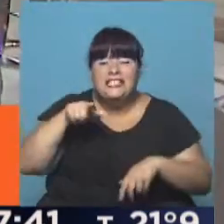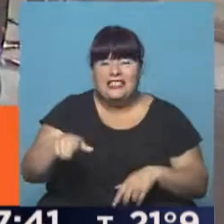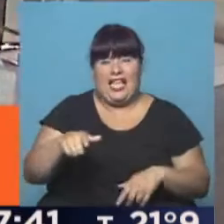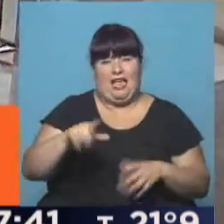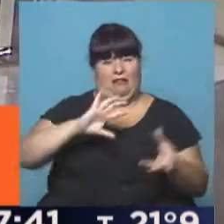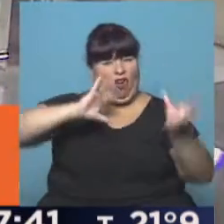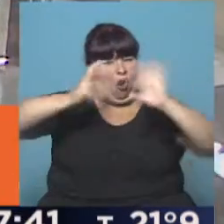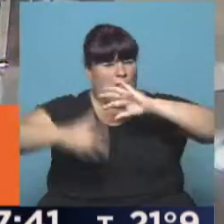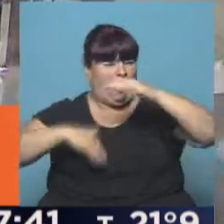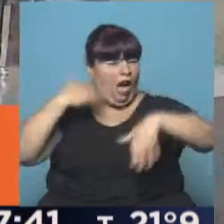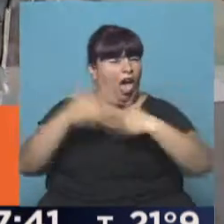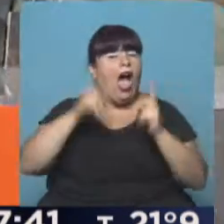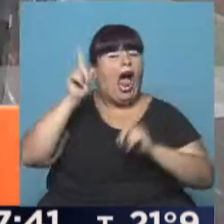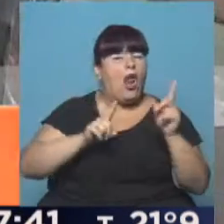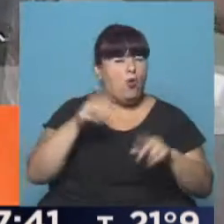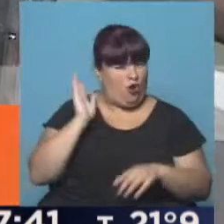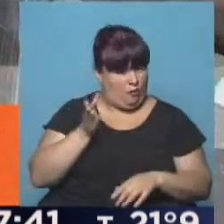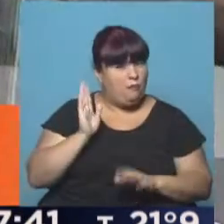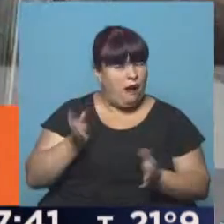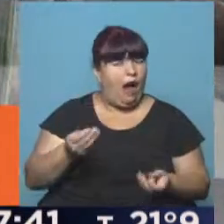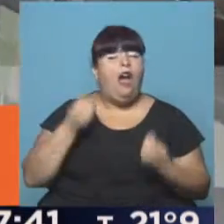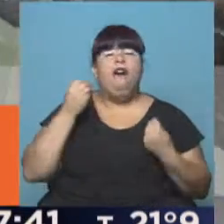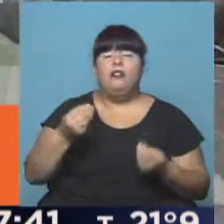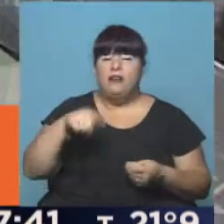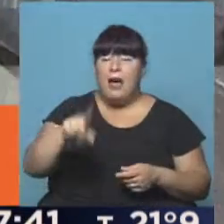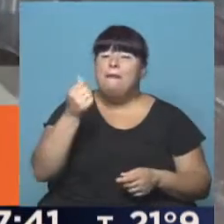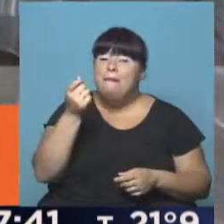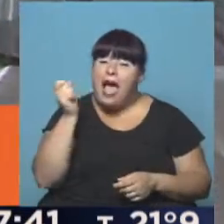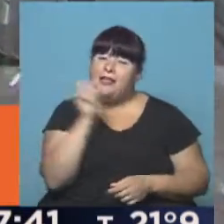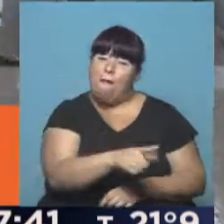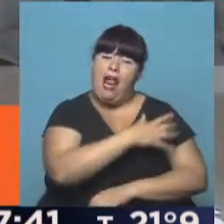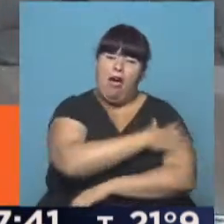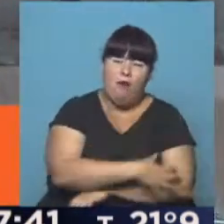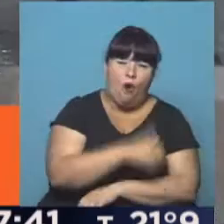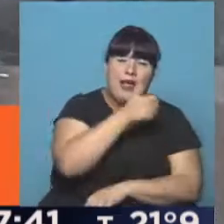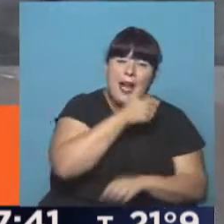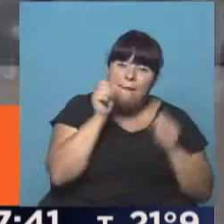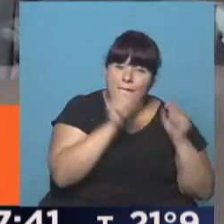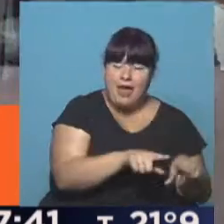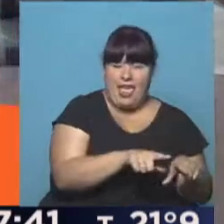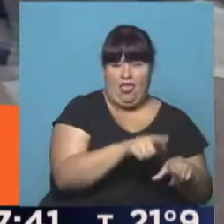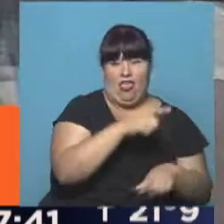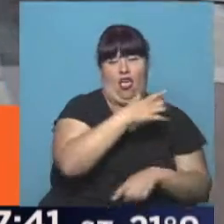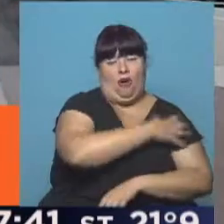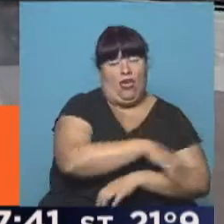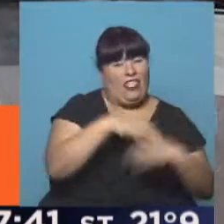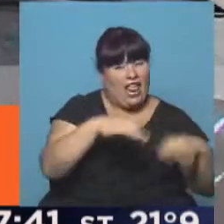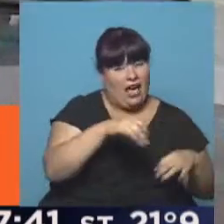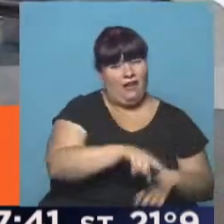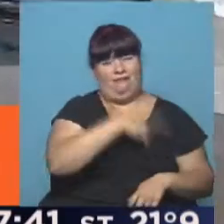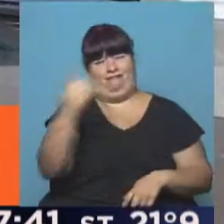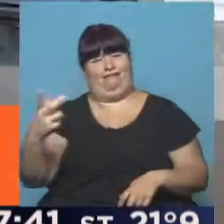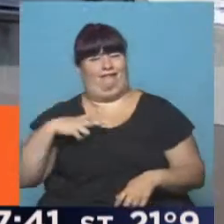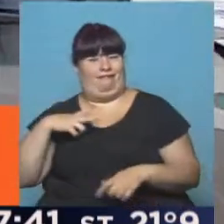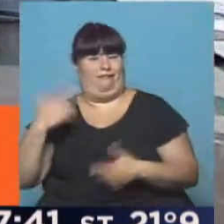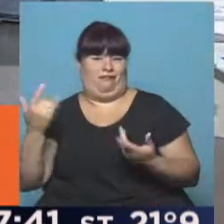tan tergiversado, en algunos casos tan perverso, que haya utilizado el dinero que tenía que ir para los medicamentos en personas en vulnerabilidad para alguien que